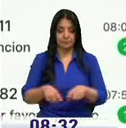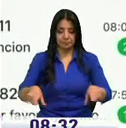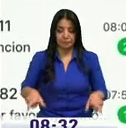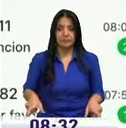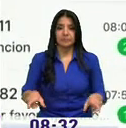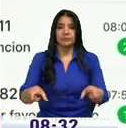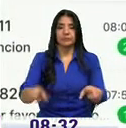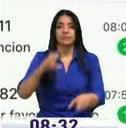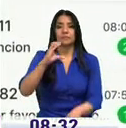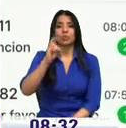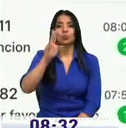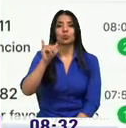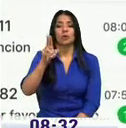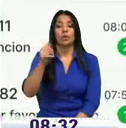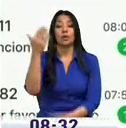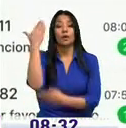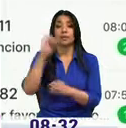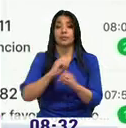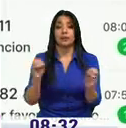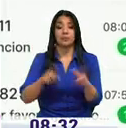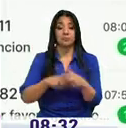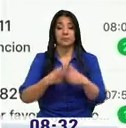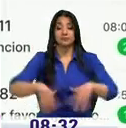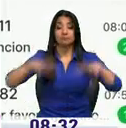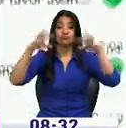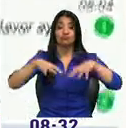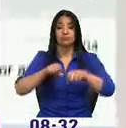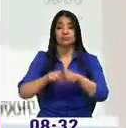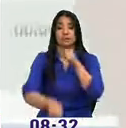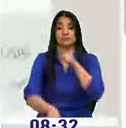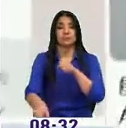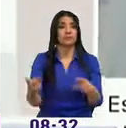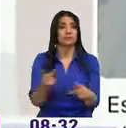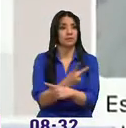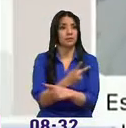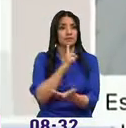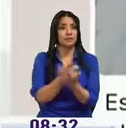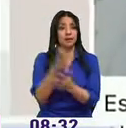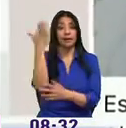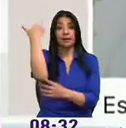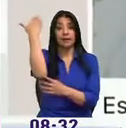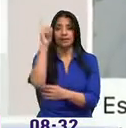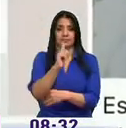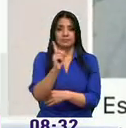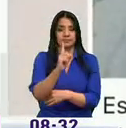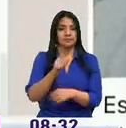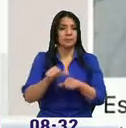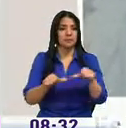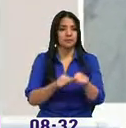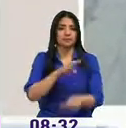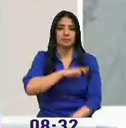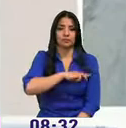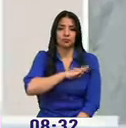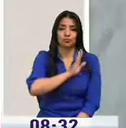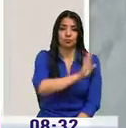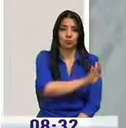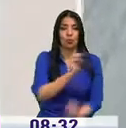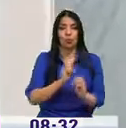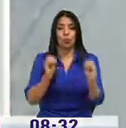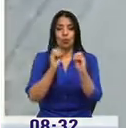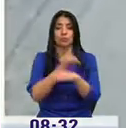y el señor alcalde no hace nada, ya mismo empieza el invierno y se destruye más la carretera. Pues no es cuestión, señor alcalde, por eso hay el director de obras públicas que debería